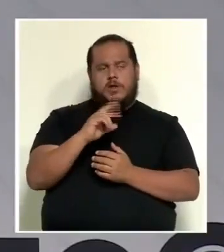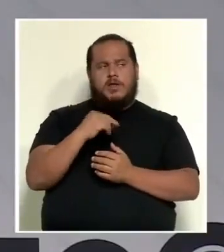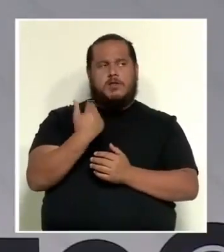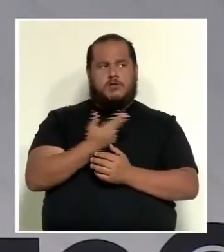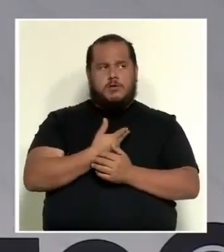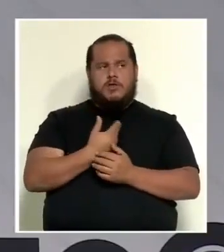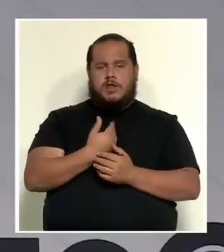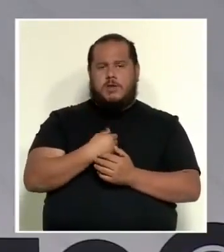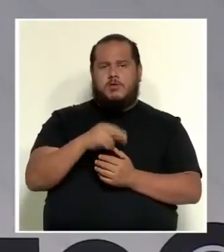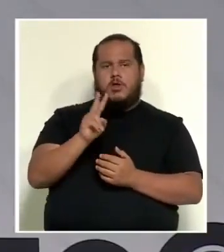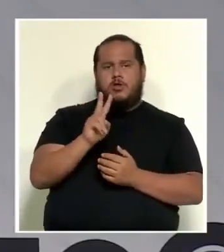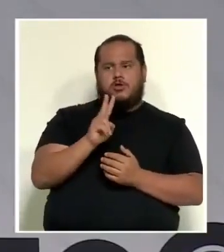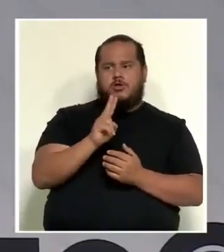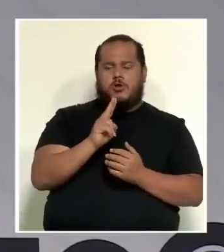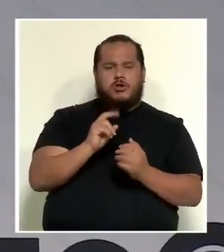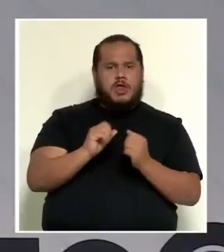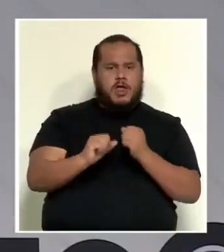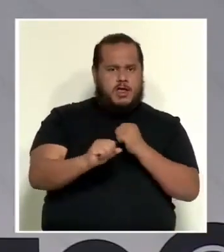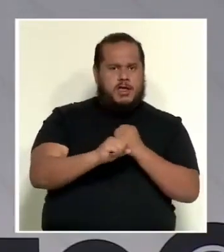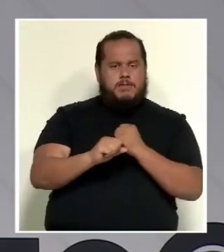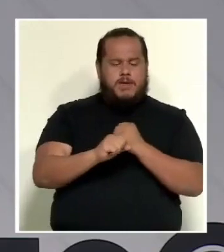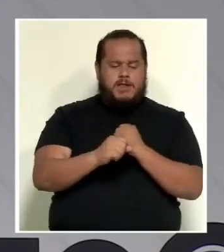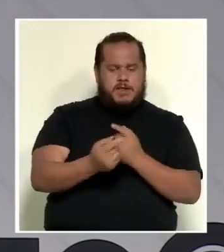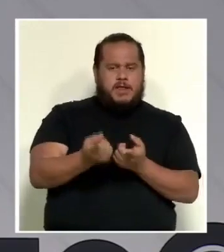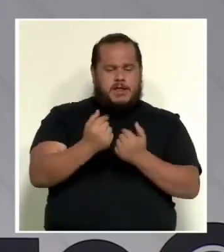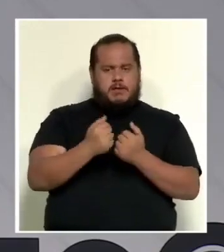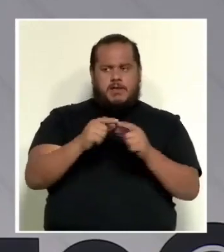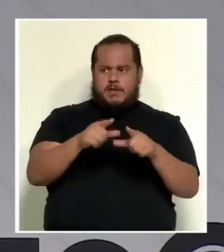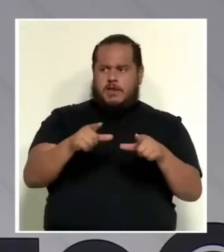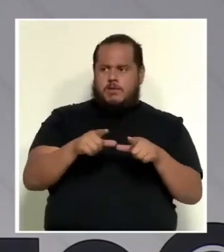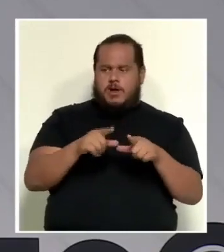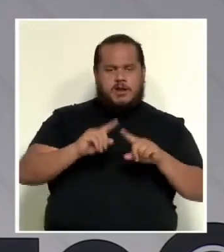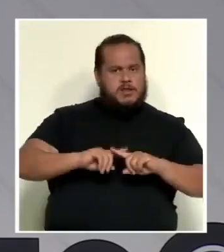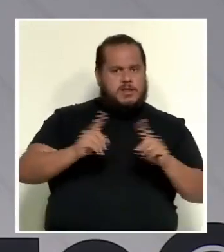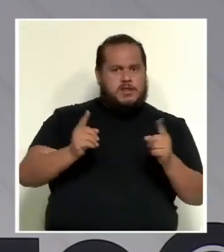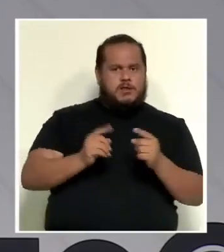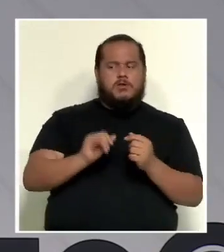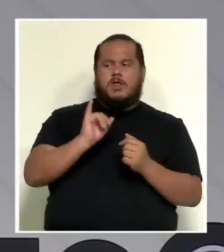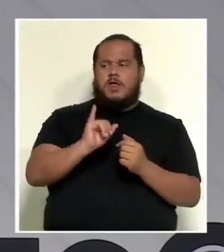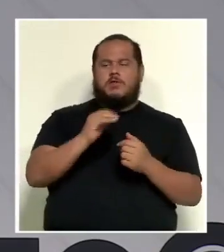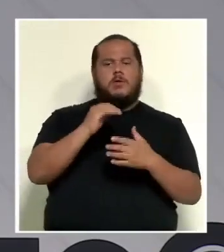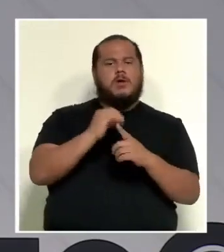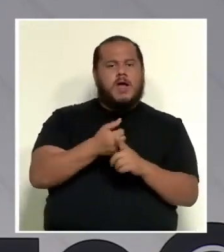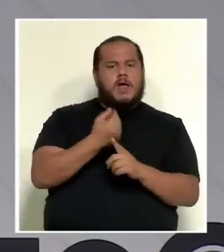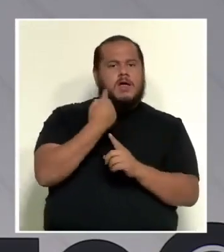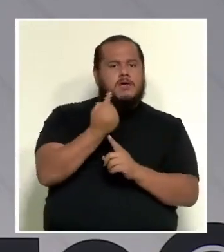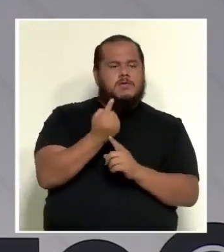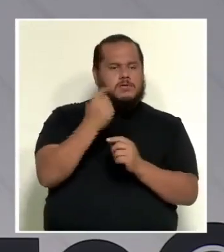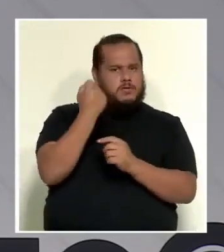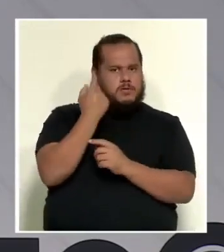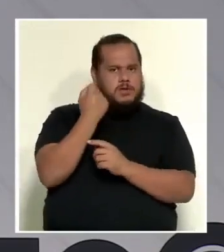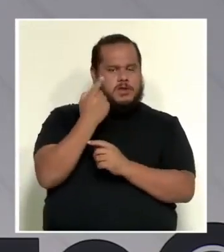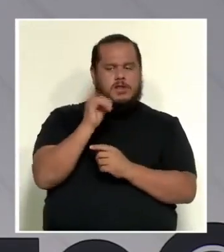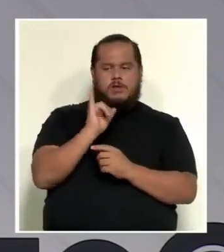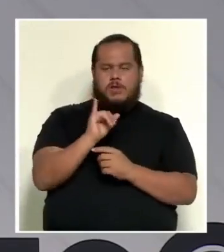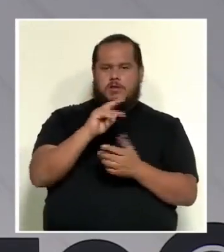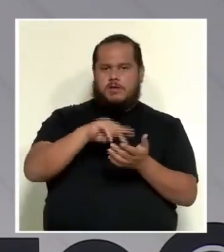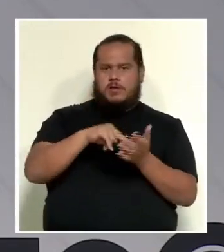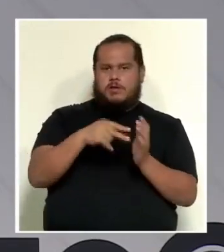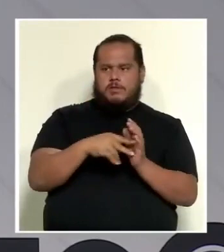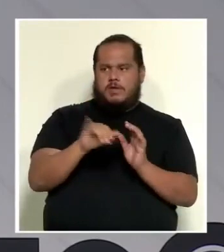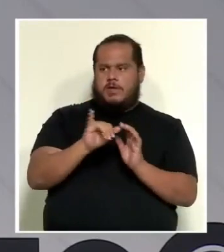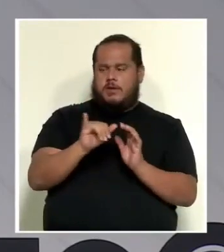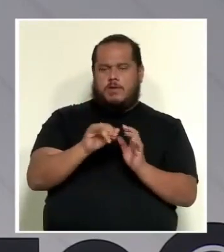2 campañas que vienen de lugares muy distintos. Eso creo que cada una lo ha entendido, y eso implica